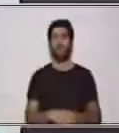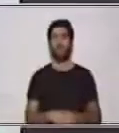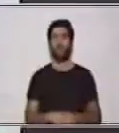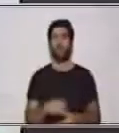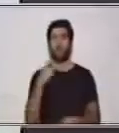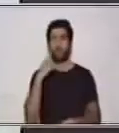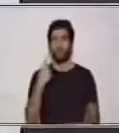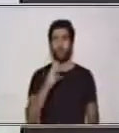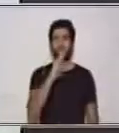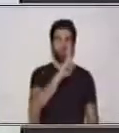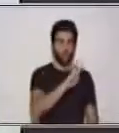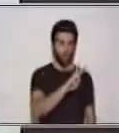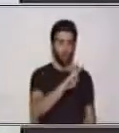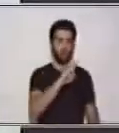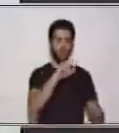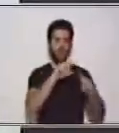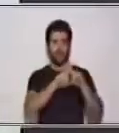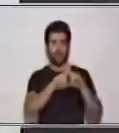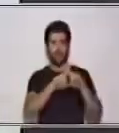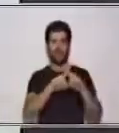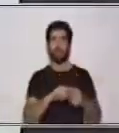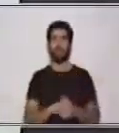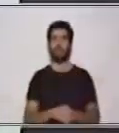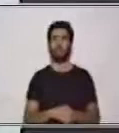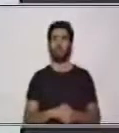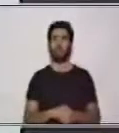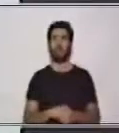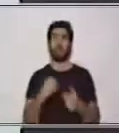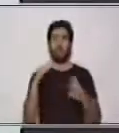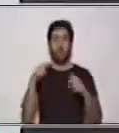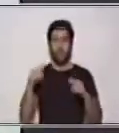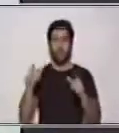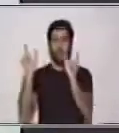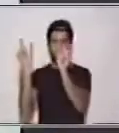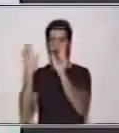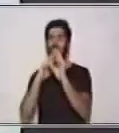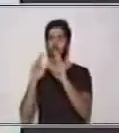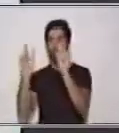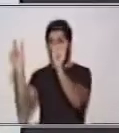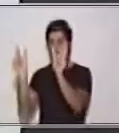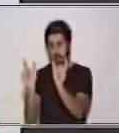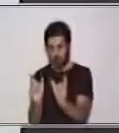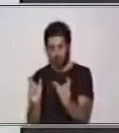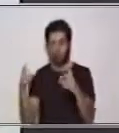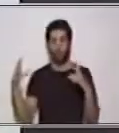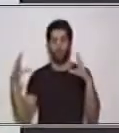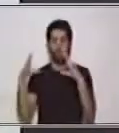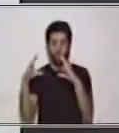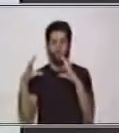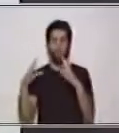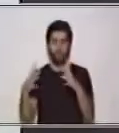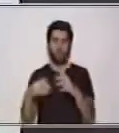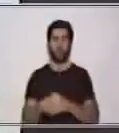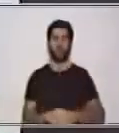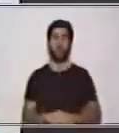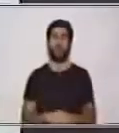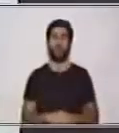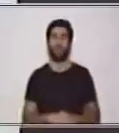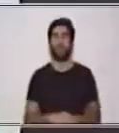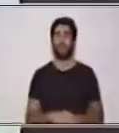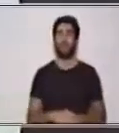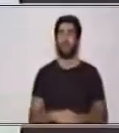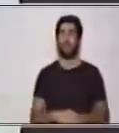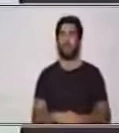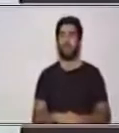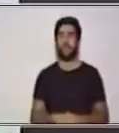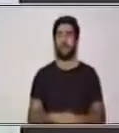es 2x. Y ahora agrupamos las respuestas a las divisiones. Y